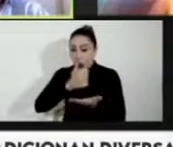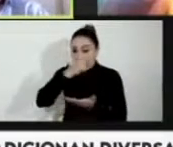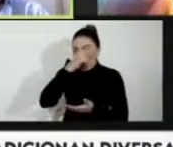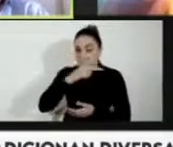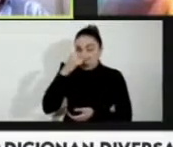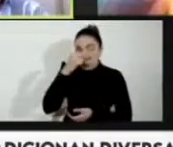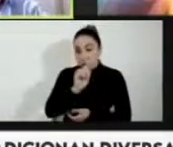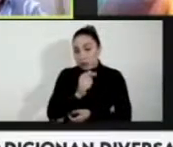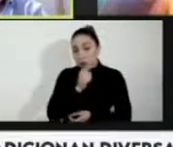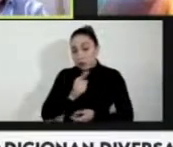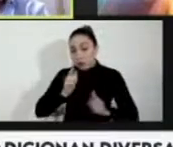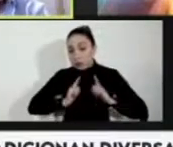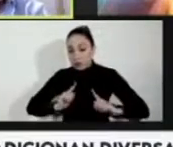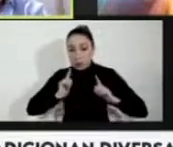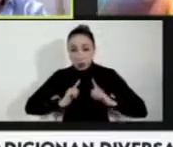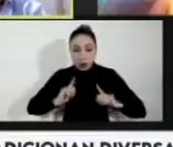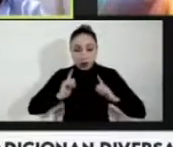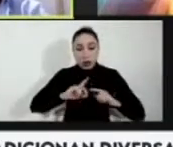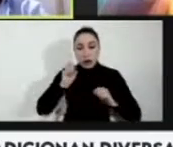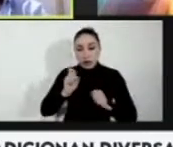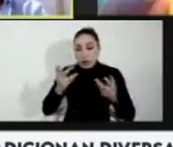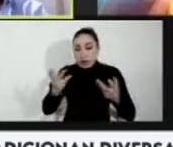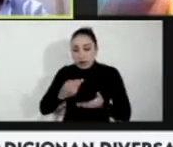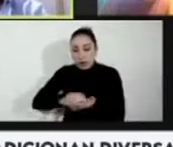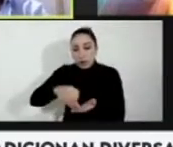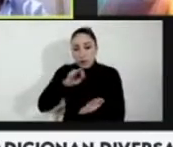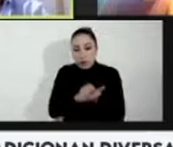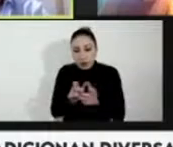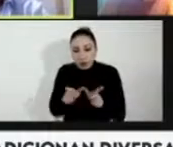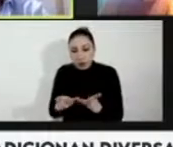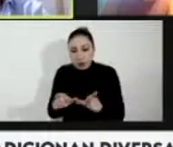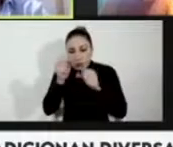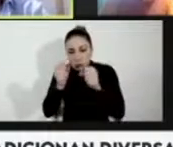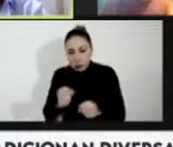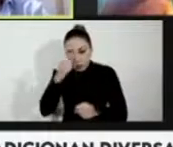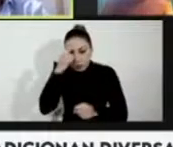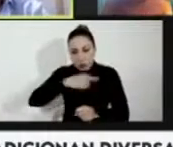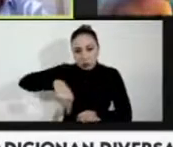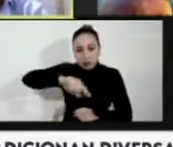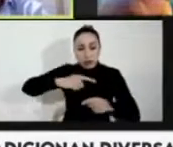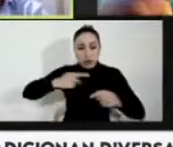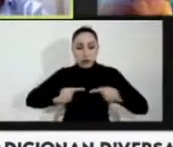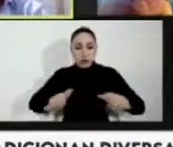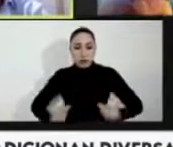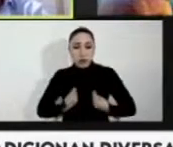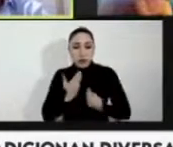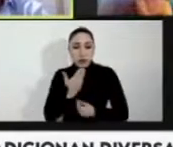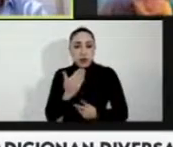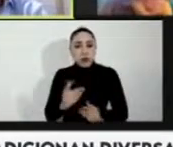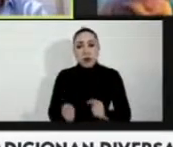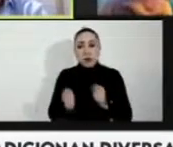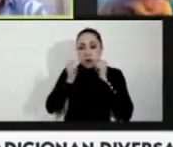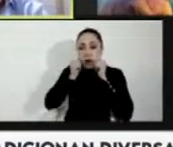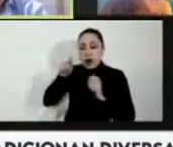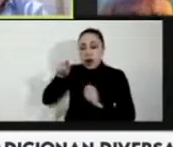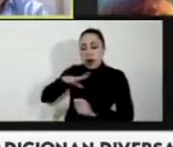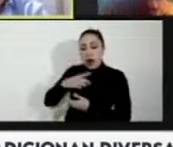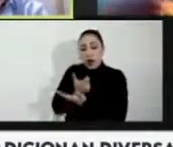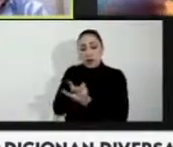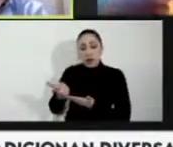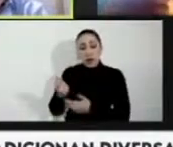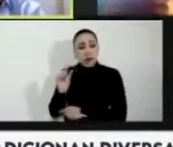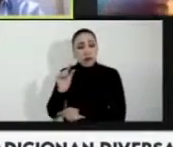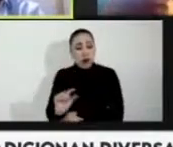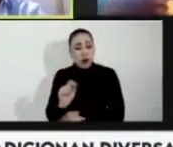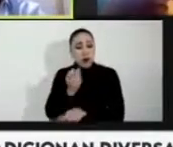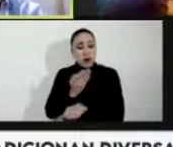seguridad por los capitalinos, a pesar de un nivel económico tan bajo, de un salario